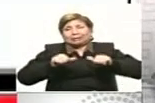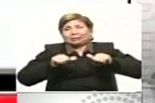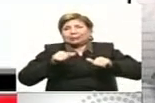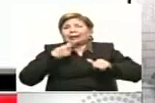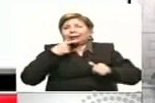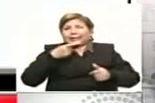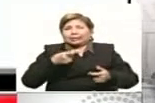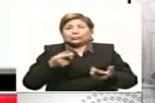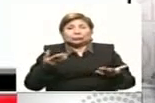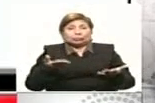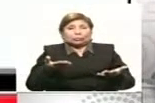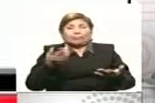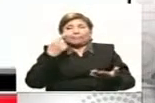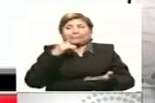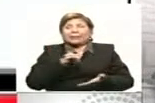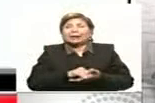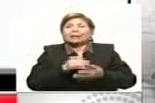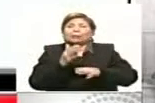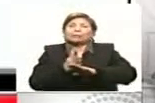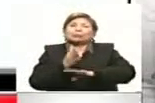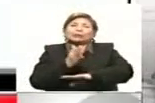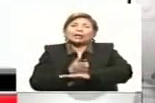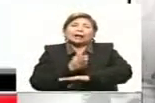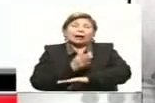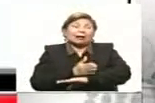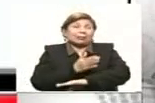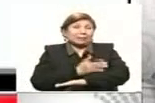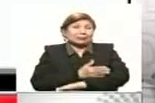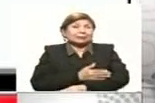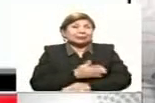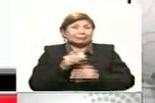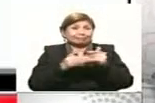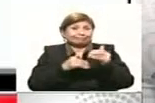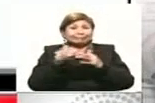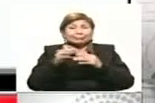montos son para que se pueda avanzar en proyectos que